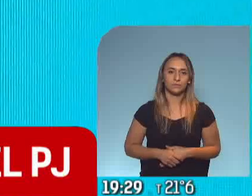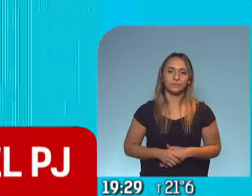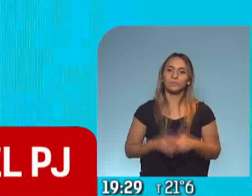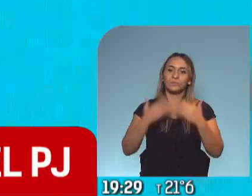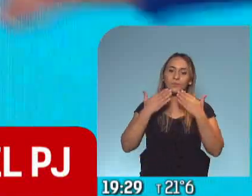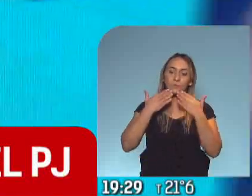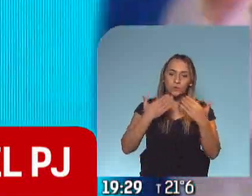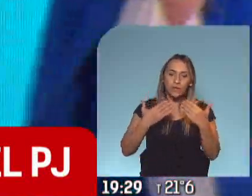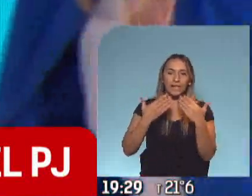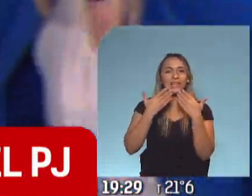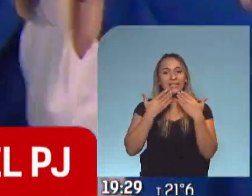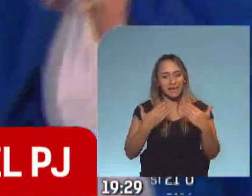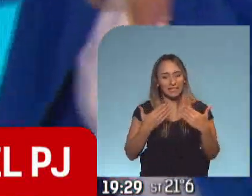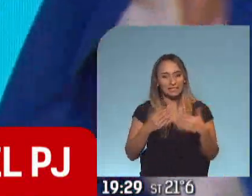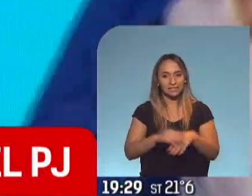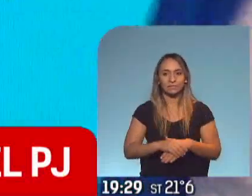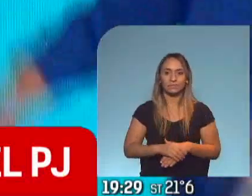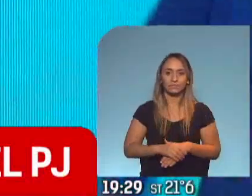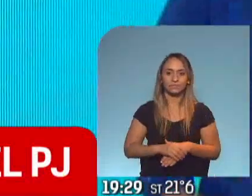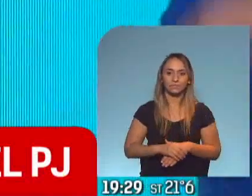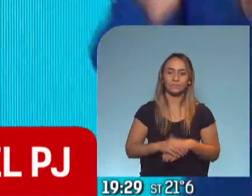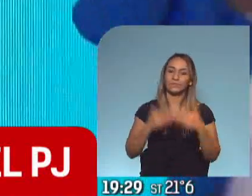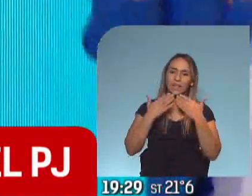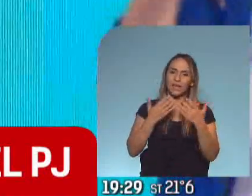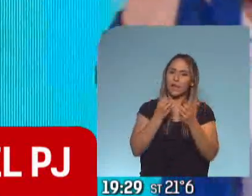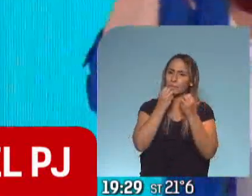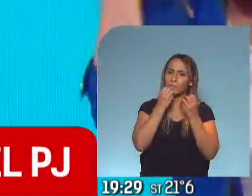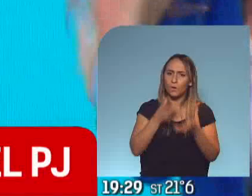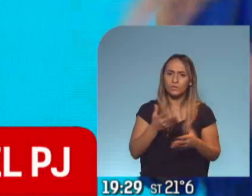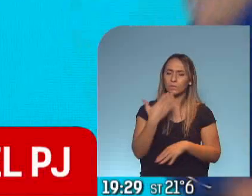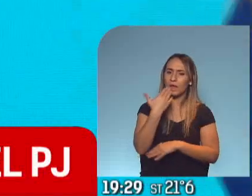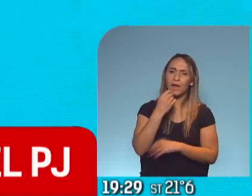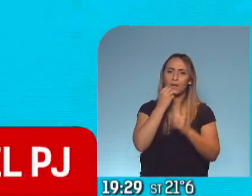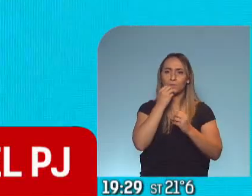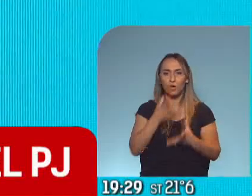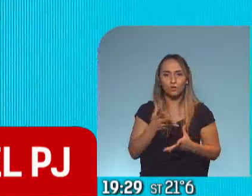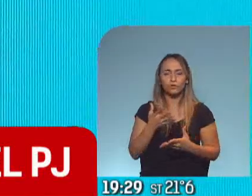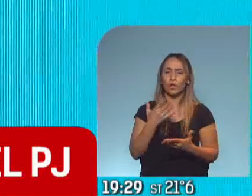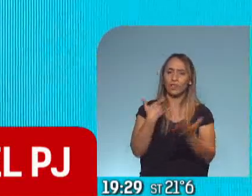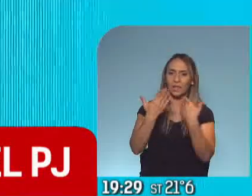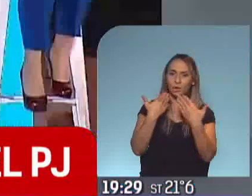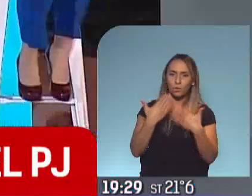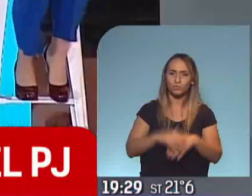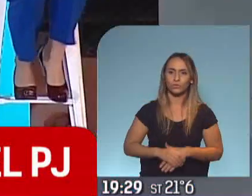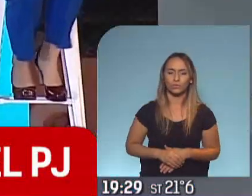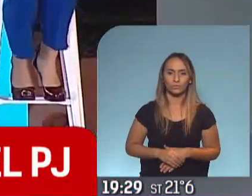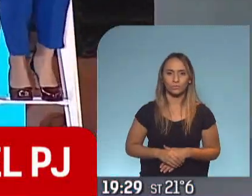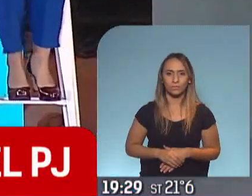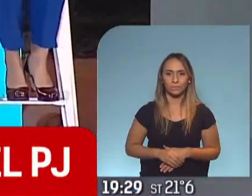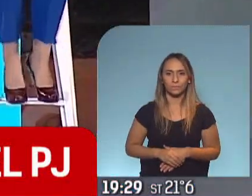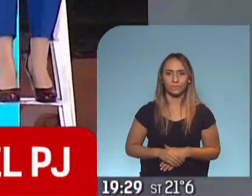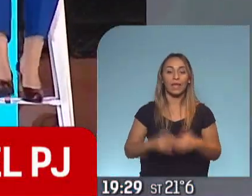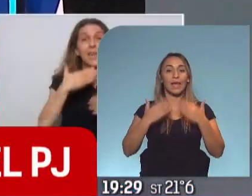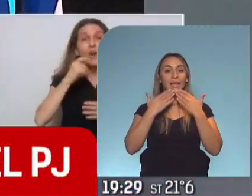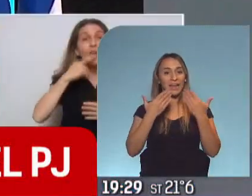Muchas gracias Cristina, de verdad. Hermosas palabras, hermoso discurso. Gracias a todos y todas por estar acá. Gracias, José